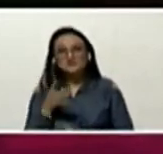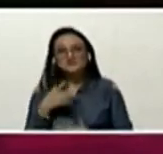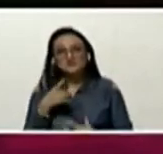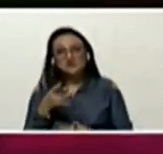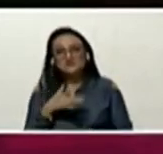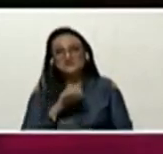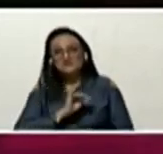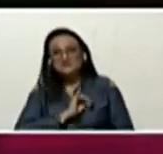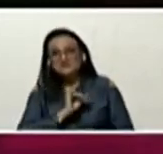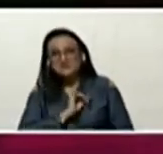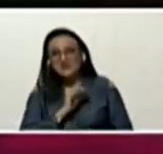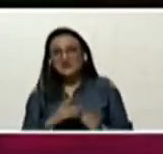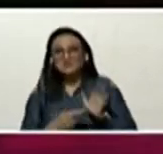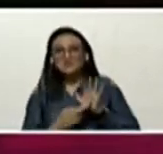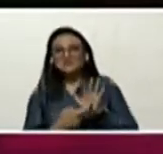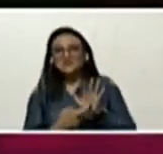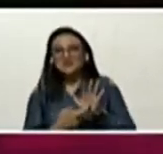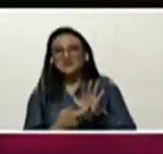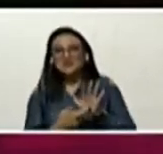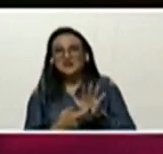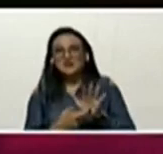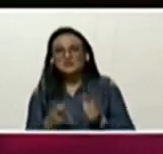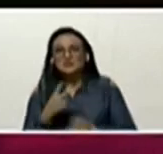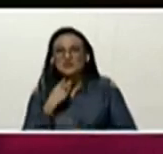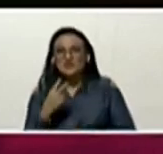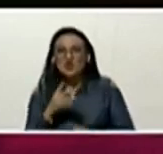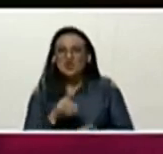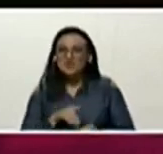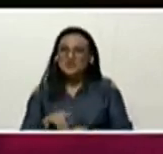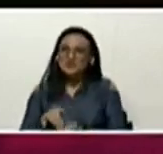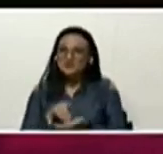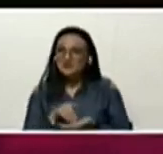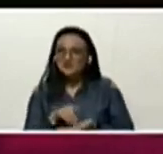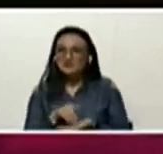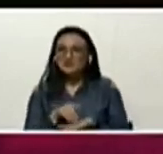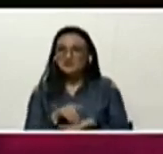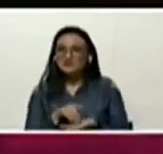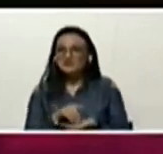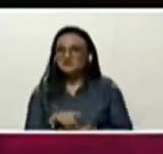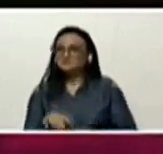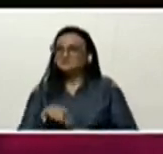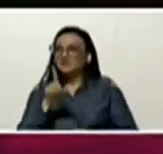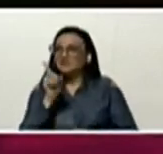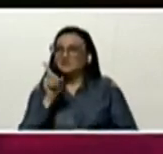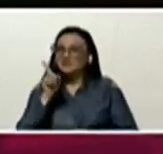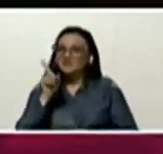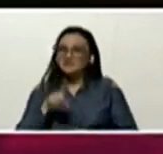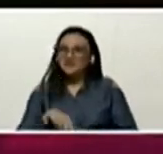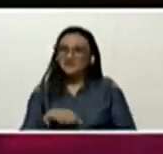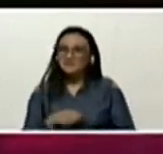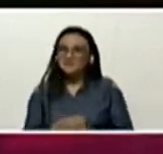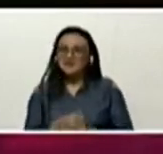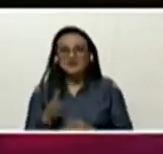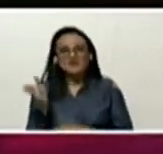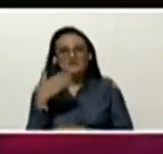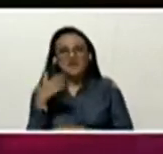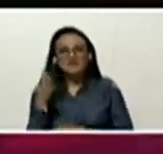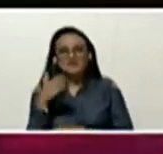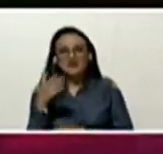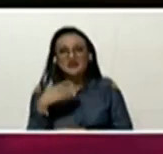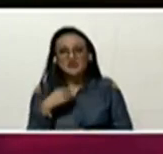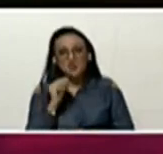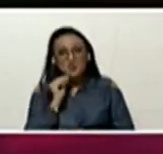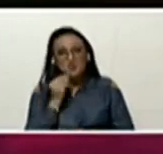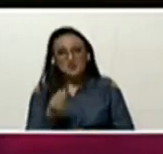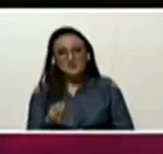identificado y representado por su voz, por su dignidad y además por esa bandera que llevamos como